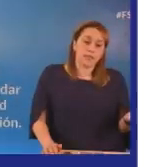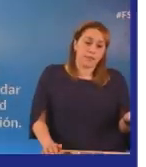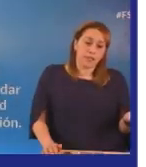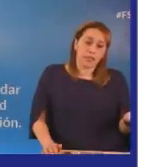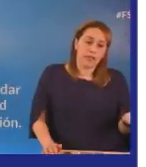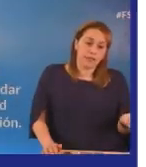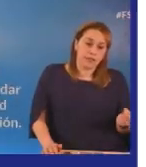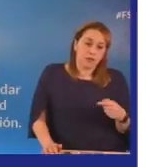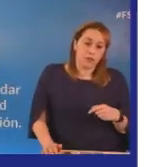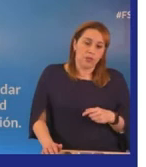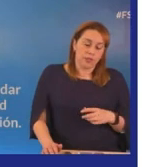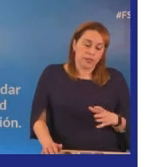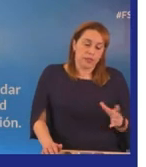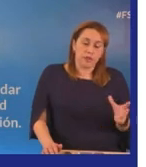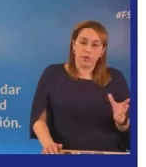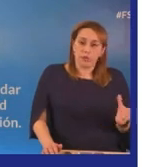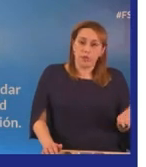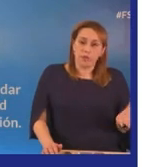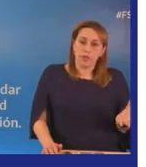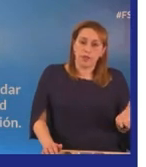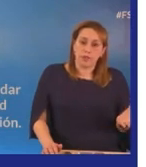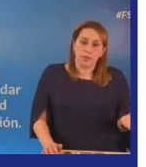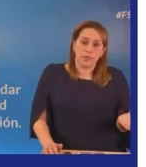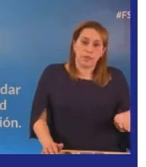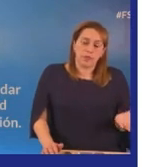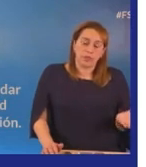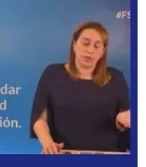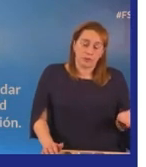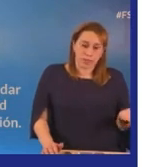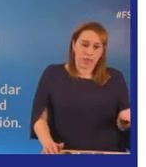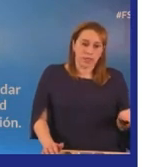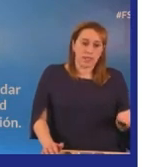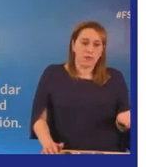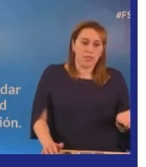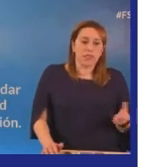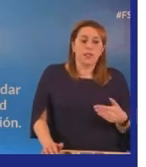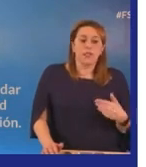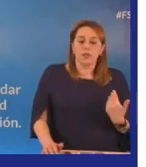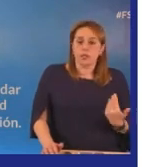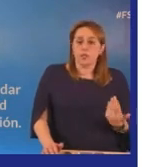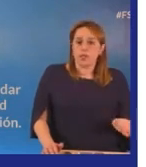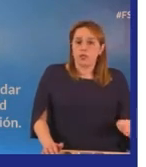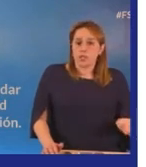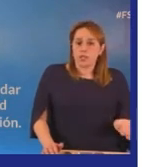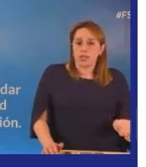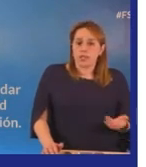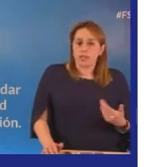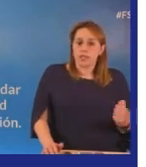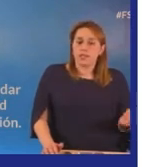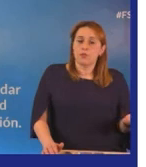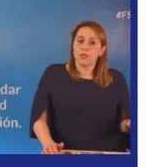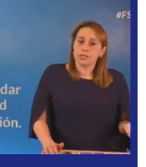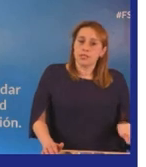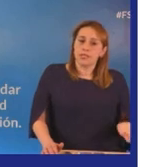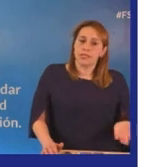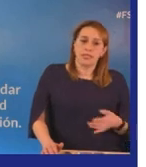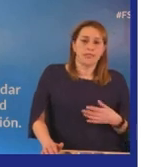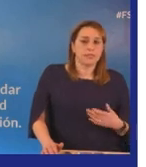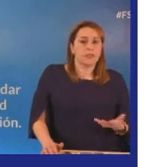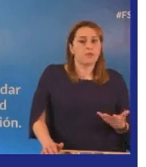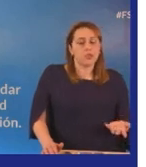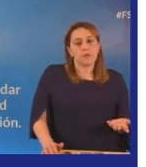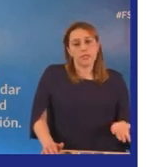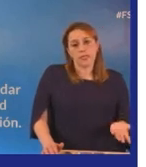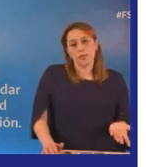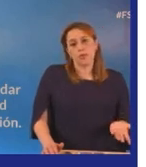la fase final o en la última parte del proceso de enfermedad de Alzheimer, lo que yo tengo que hacer es asistir a un paciente que